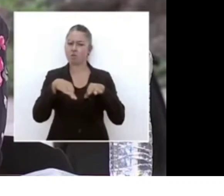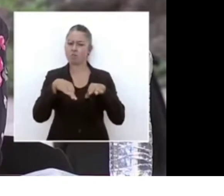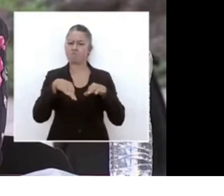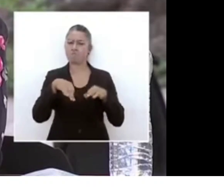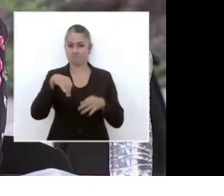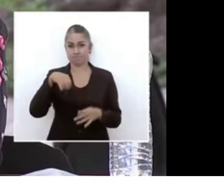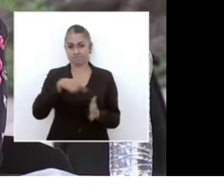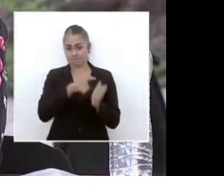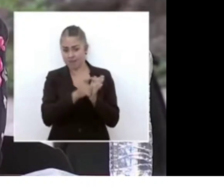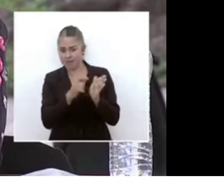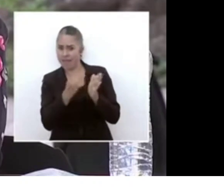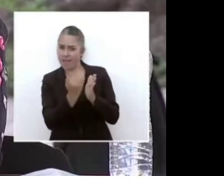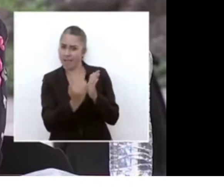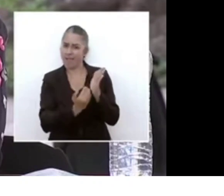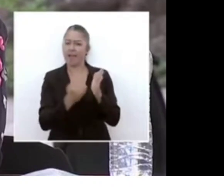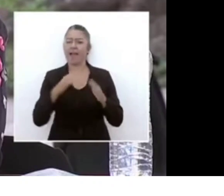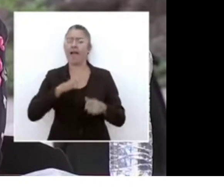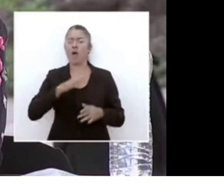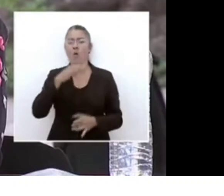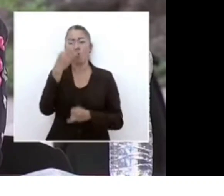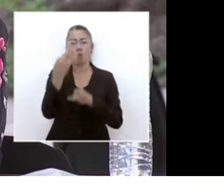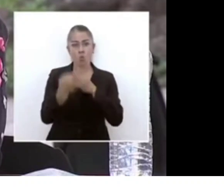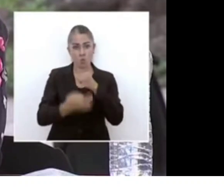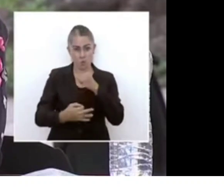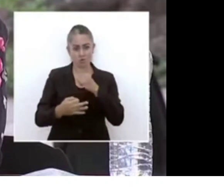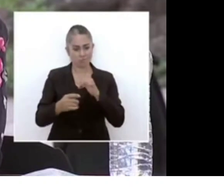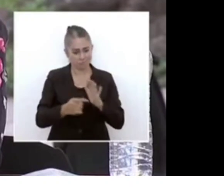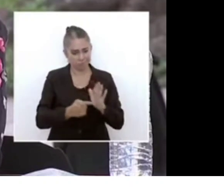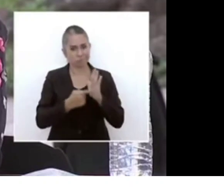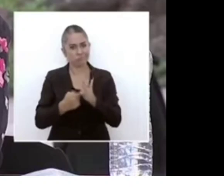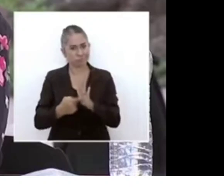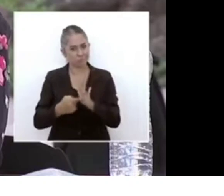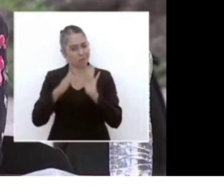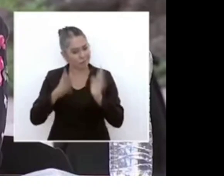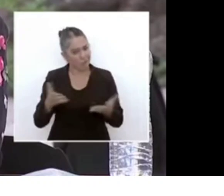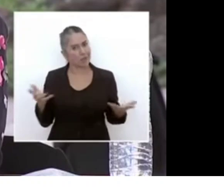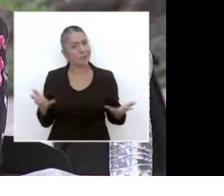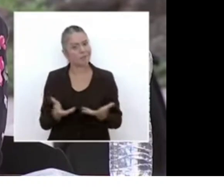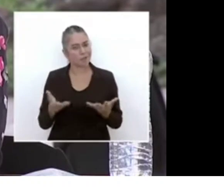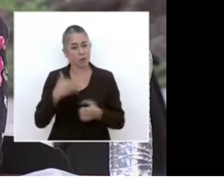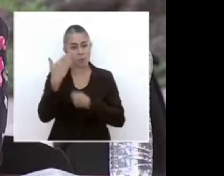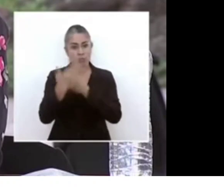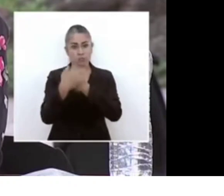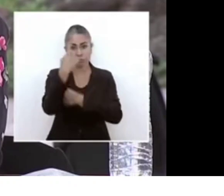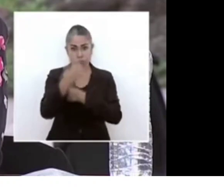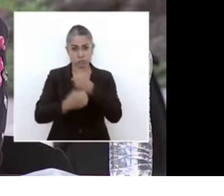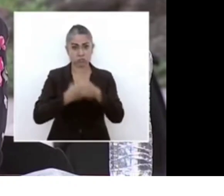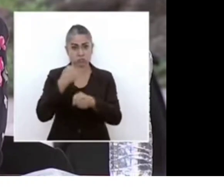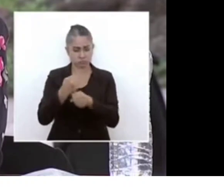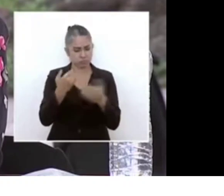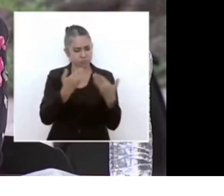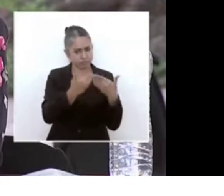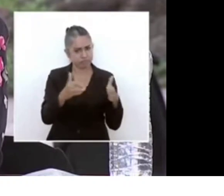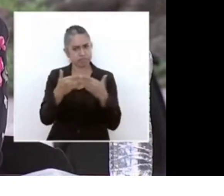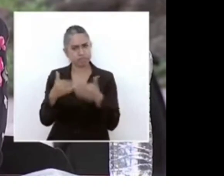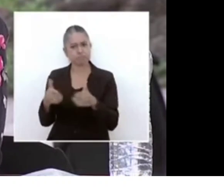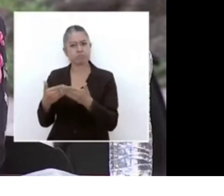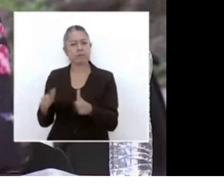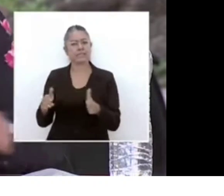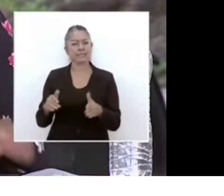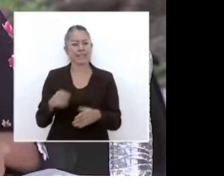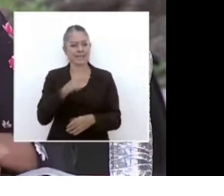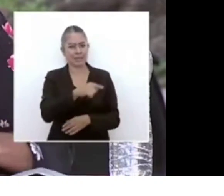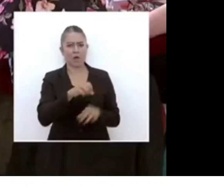última etapa de implementación. Eso quiere decir que para el próximo año se abrirán los centros de conciliación